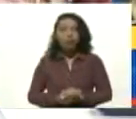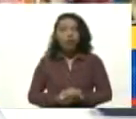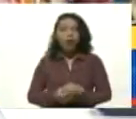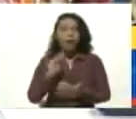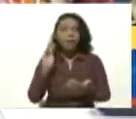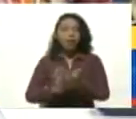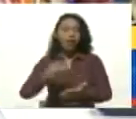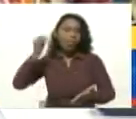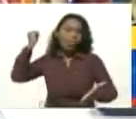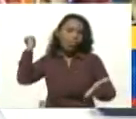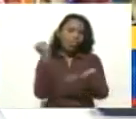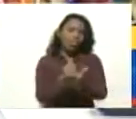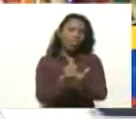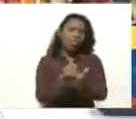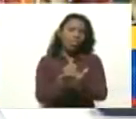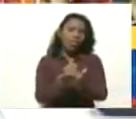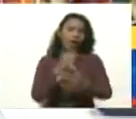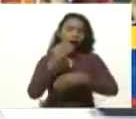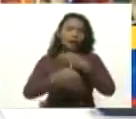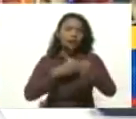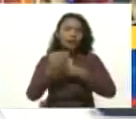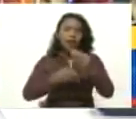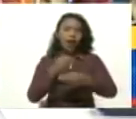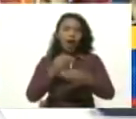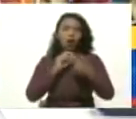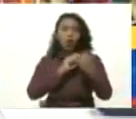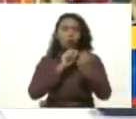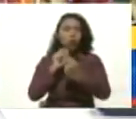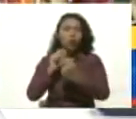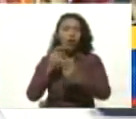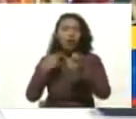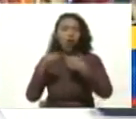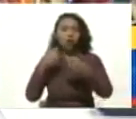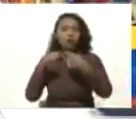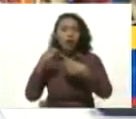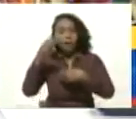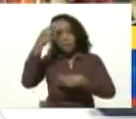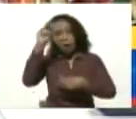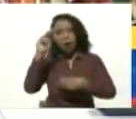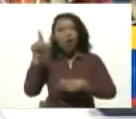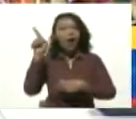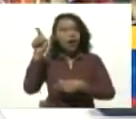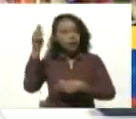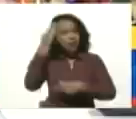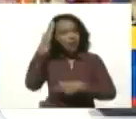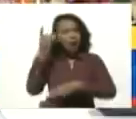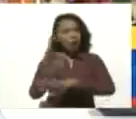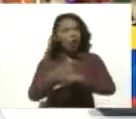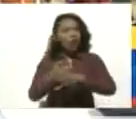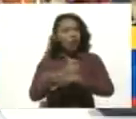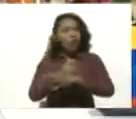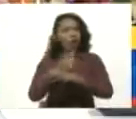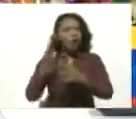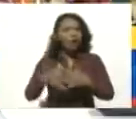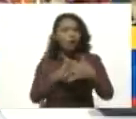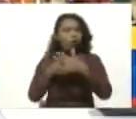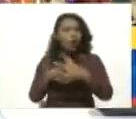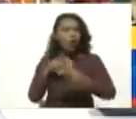una puñalada mortal a los diálogos y negociaciones de México. Lo sabía el gobierno de Estados Unidos y